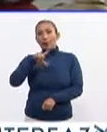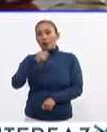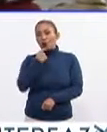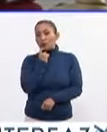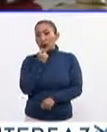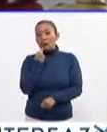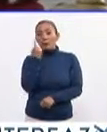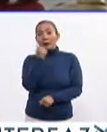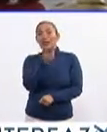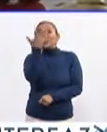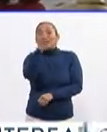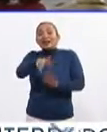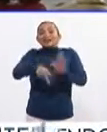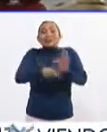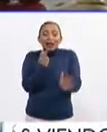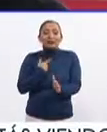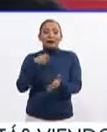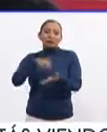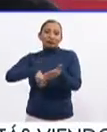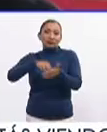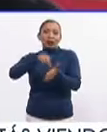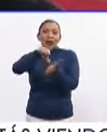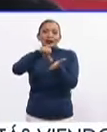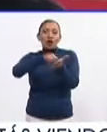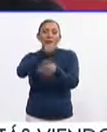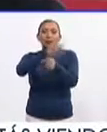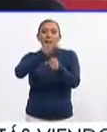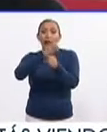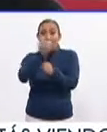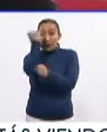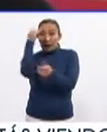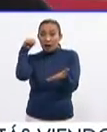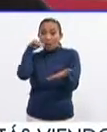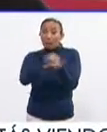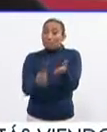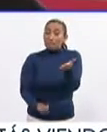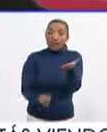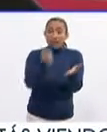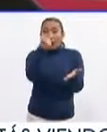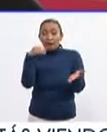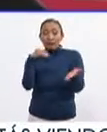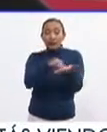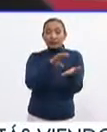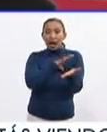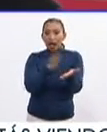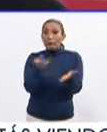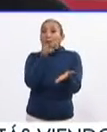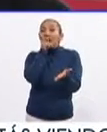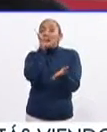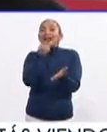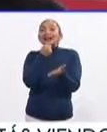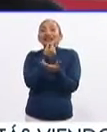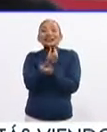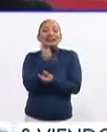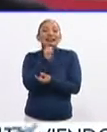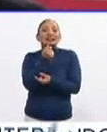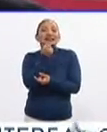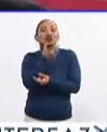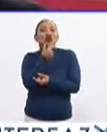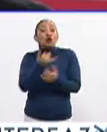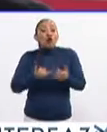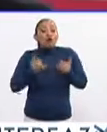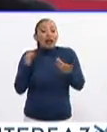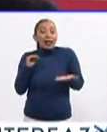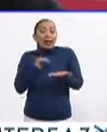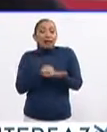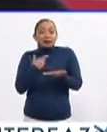Obrador envió la 10ª reforma al artículo 3º. La iniciativa agrega por primera vez el concepto de niñas, niños y jóvenes,